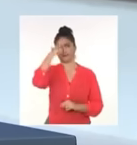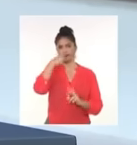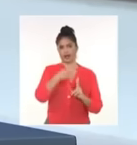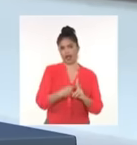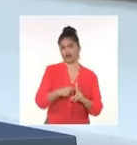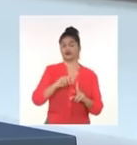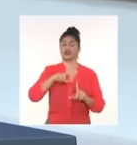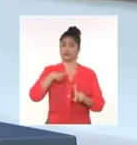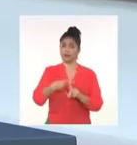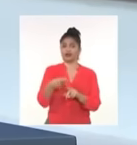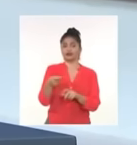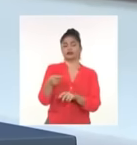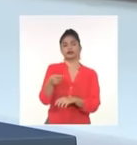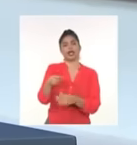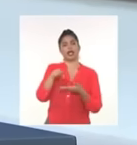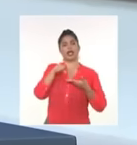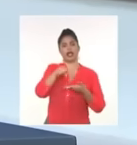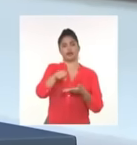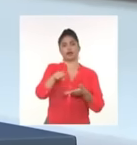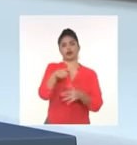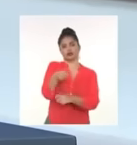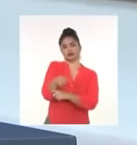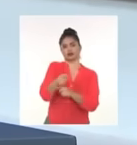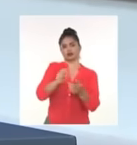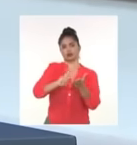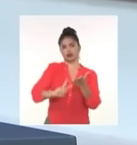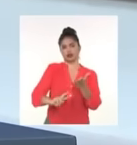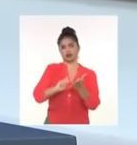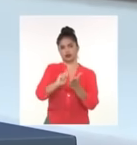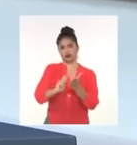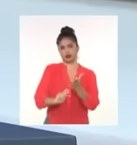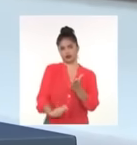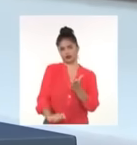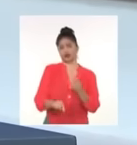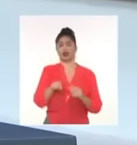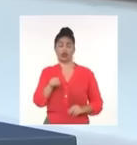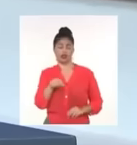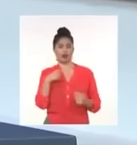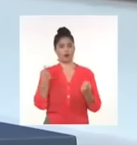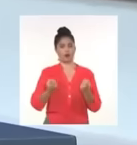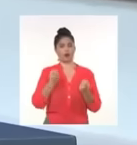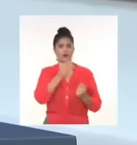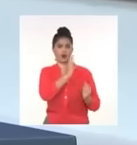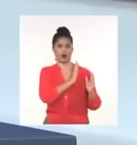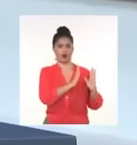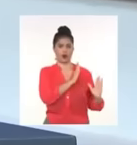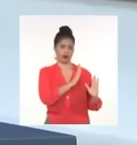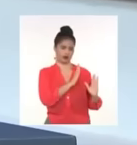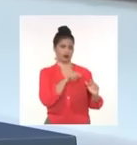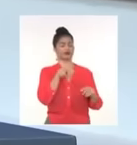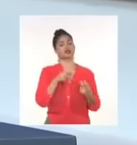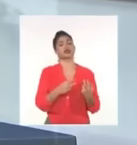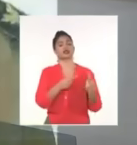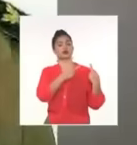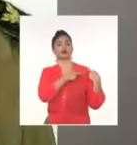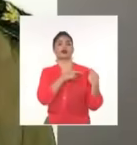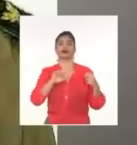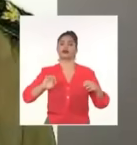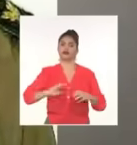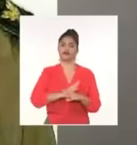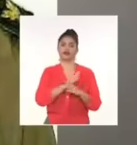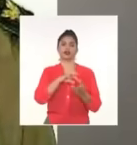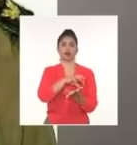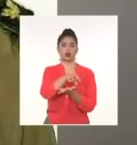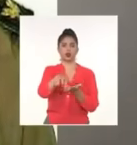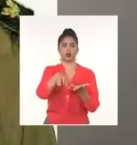por el servicio, una vez designado para el Ejército Oriental, ocupó responsabilidades en unidades de artillería, hasta jefe de